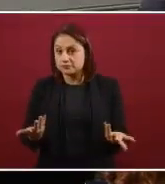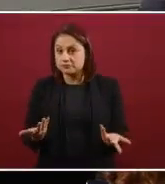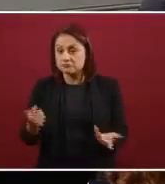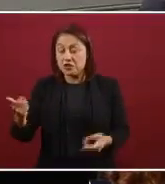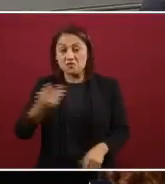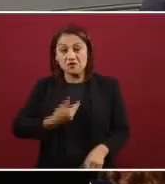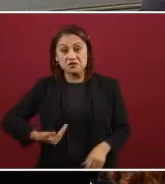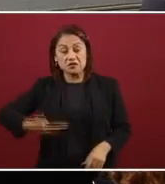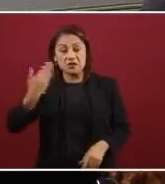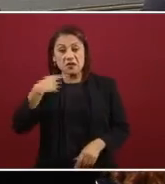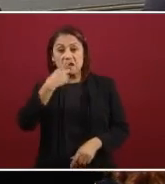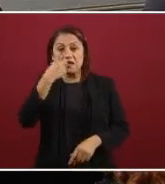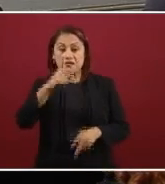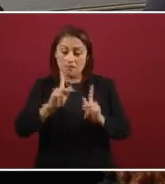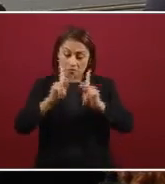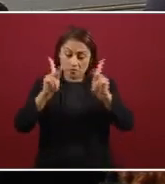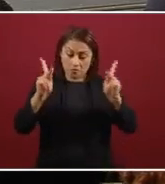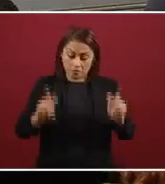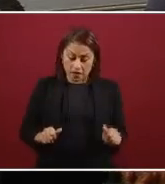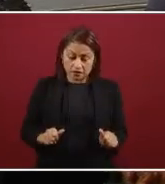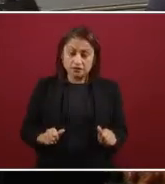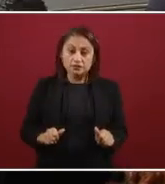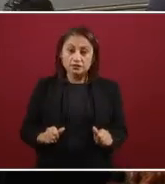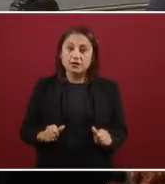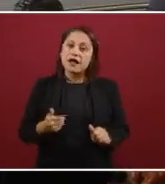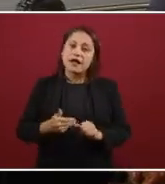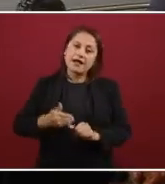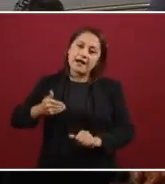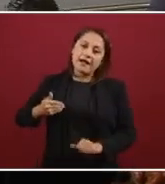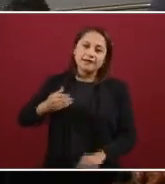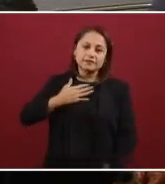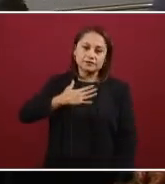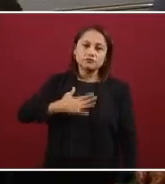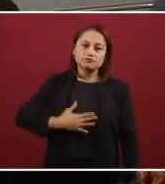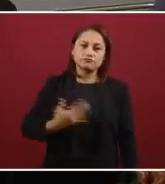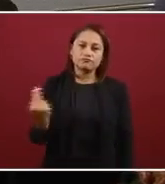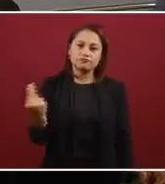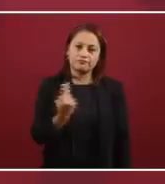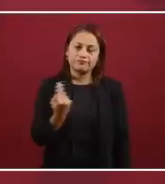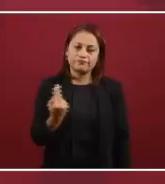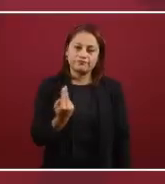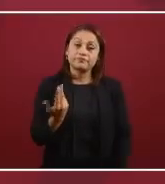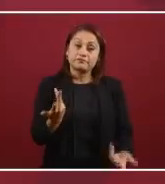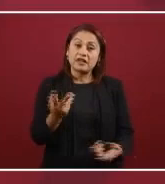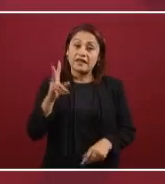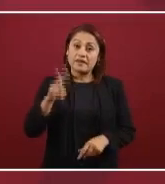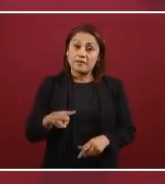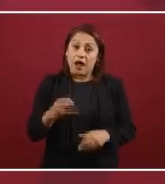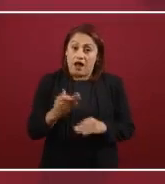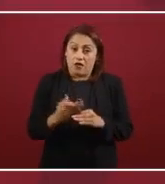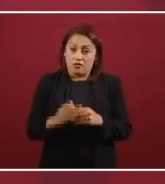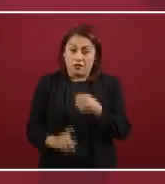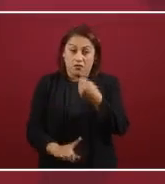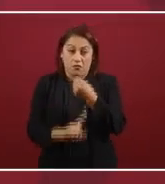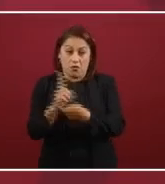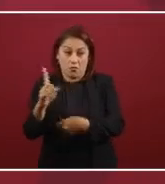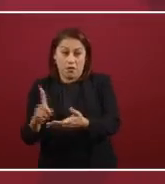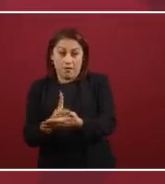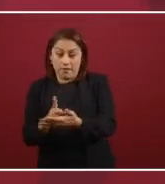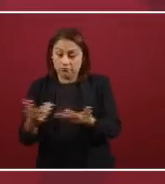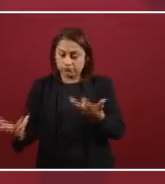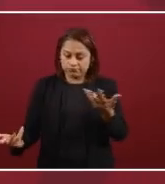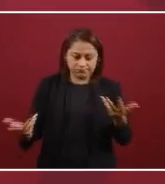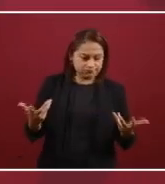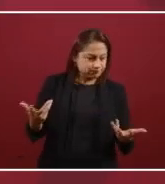no hay justicia. Y la justicia en este fenómeno tan complejo implica hacer justicia no solamente en el